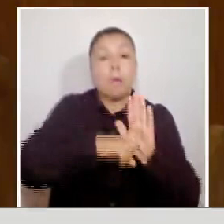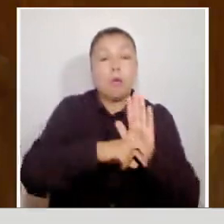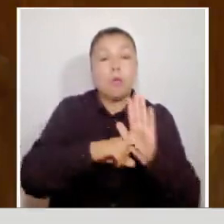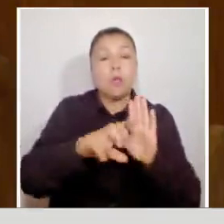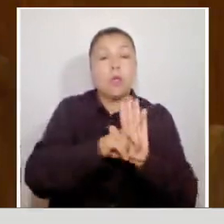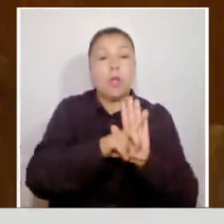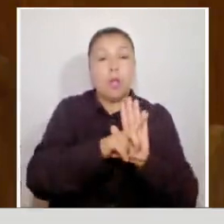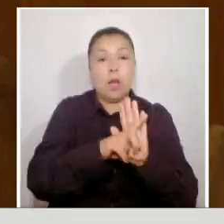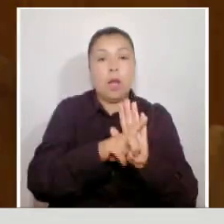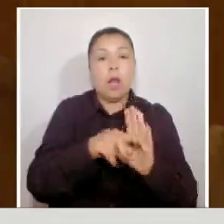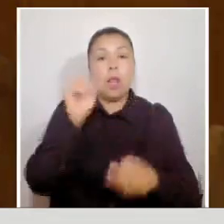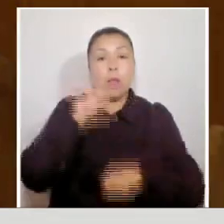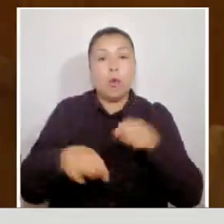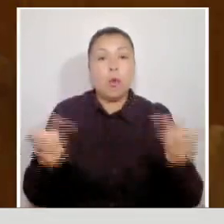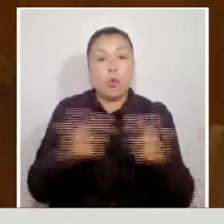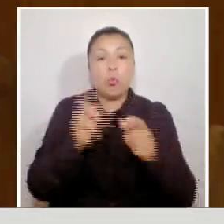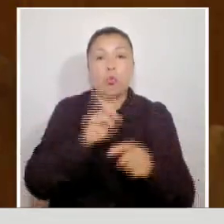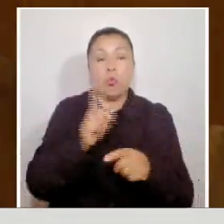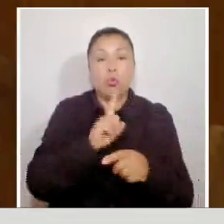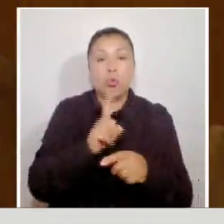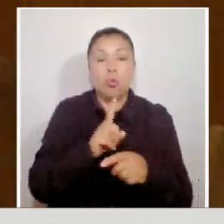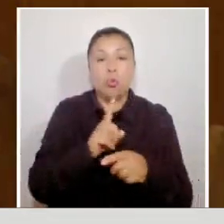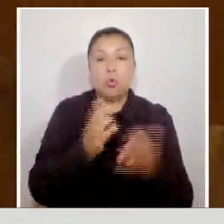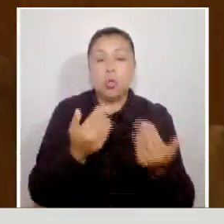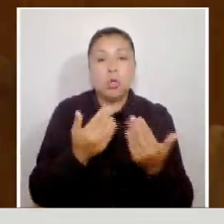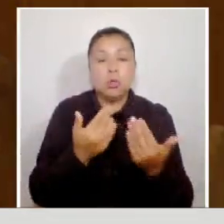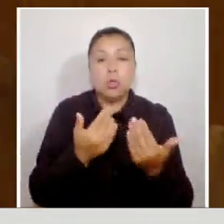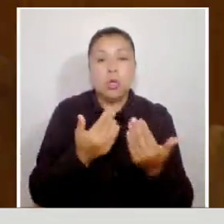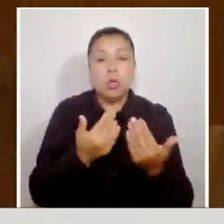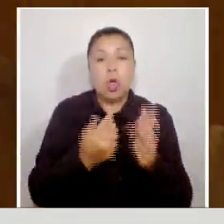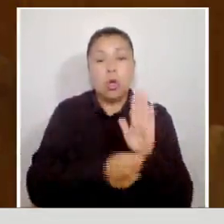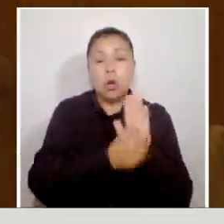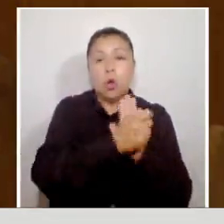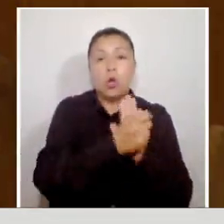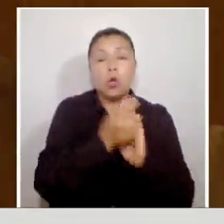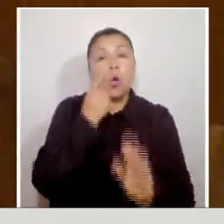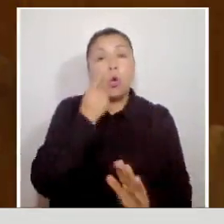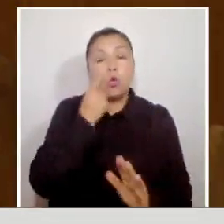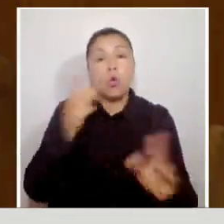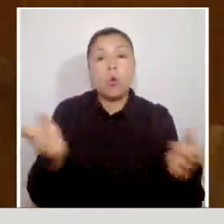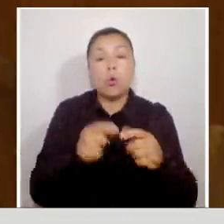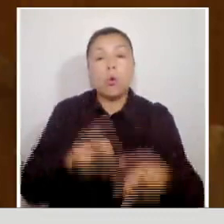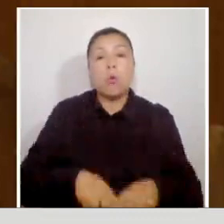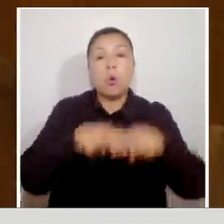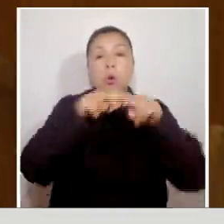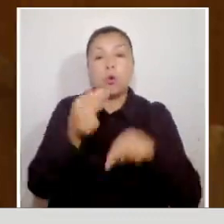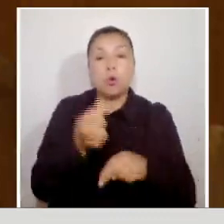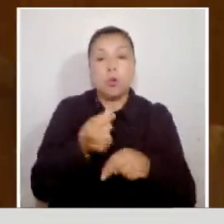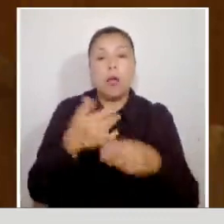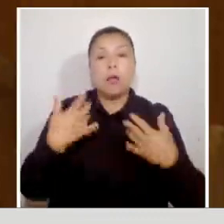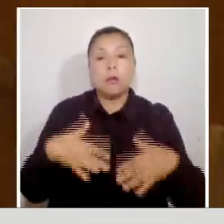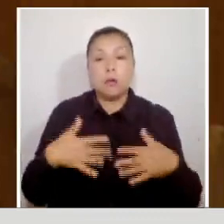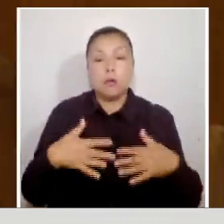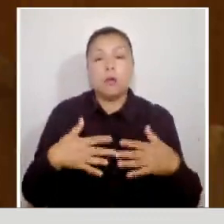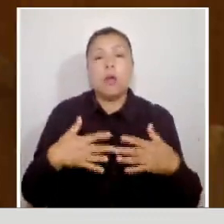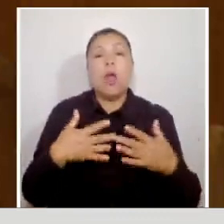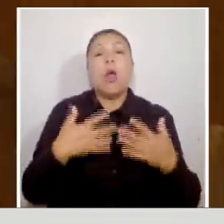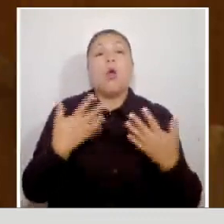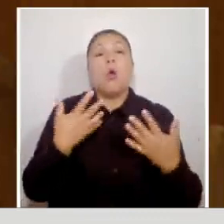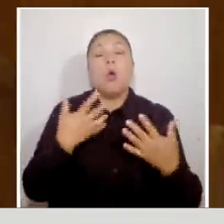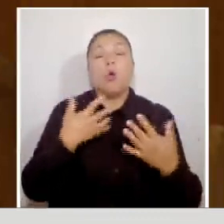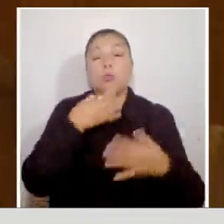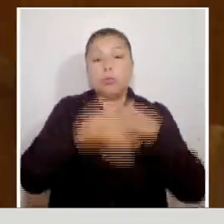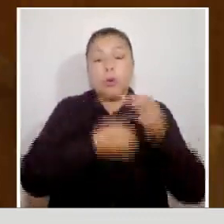por la comisión no requirió ser eh reconocido conocido por la comisión de Hacienda de conformidad con lo dispuesto por el